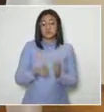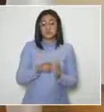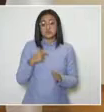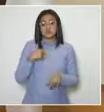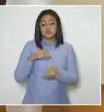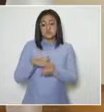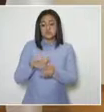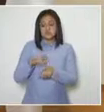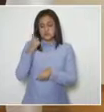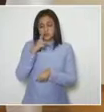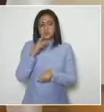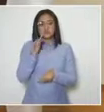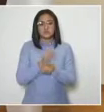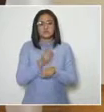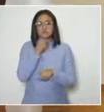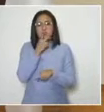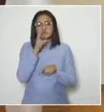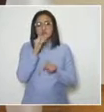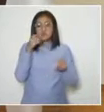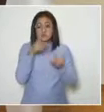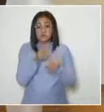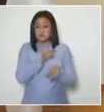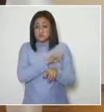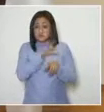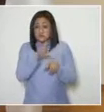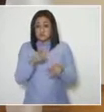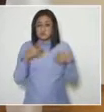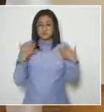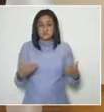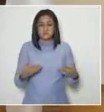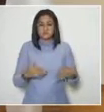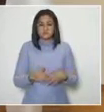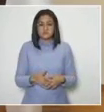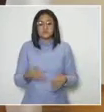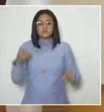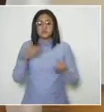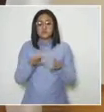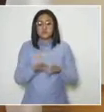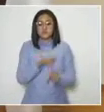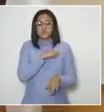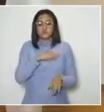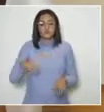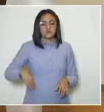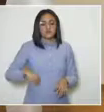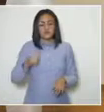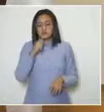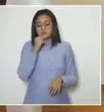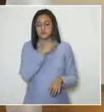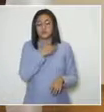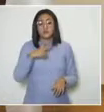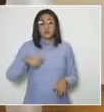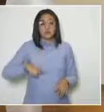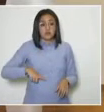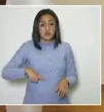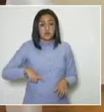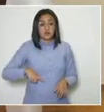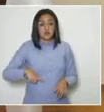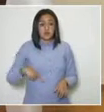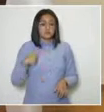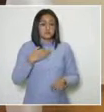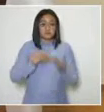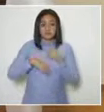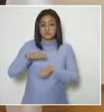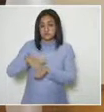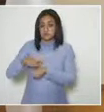para no referirme específicamente a un municipio y a su policía municipal llamó a